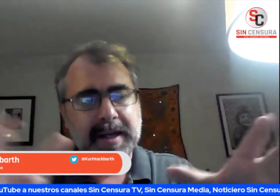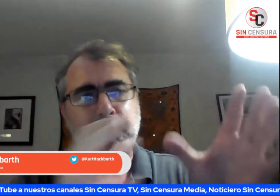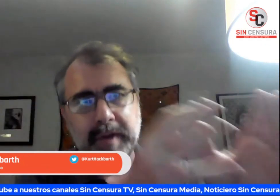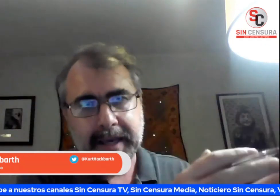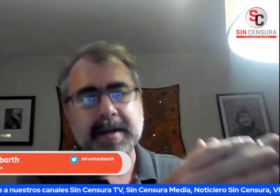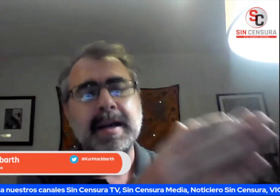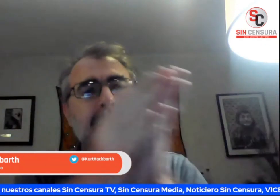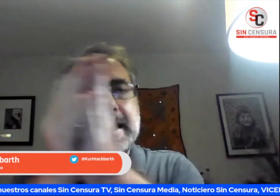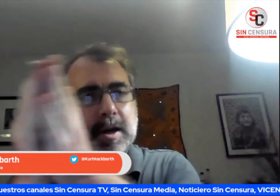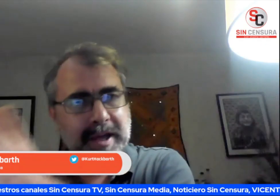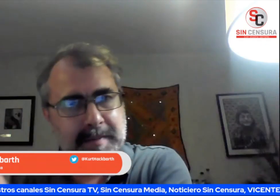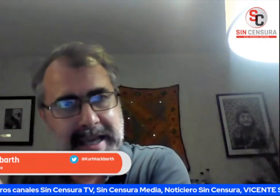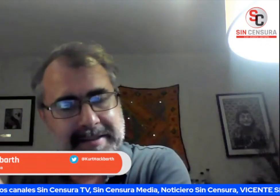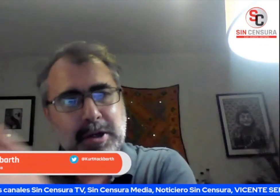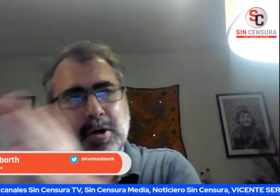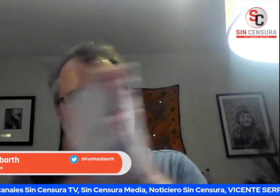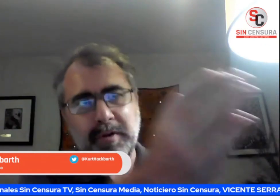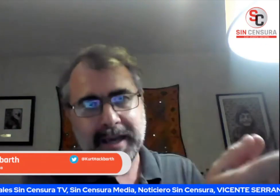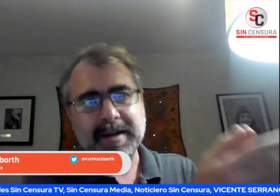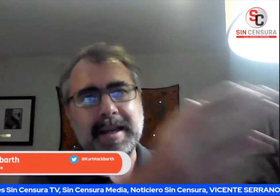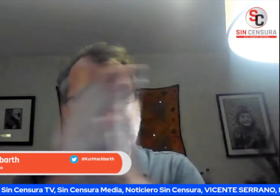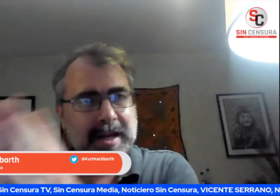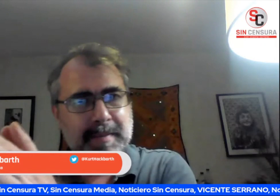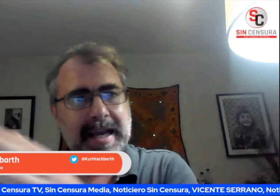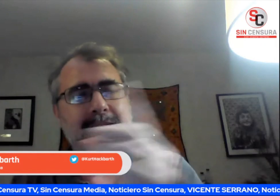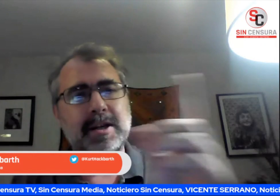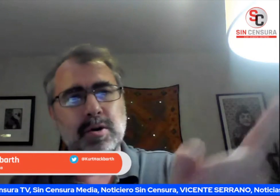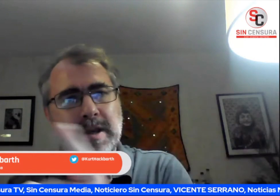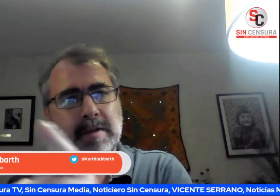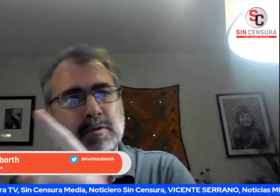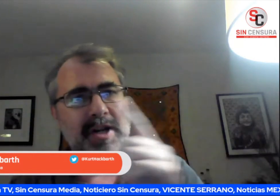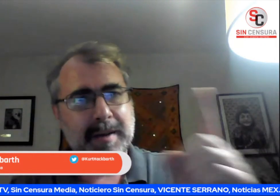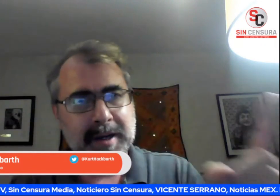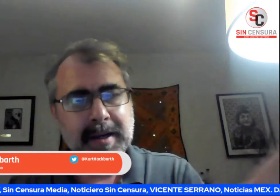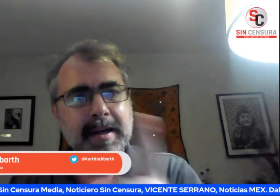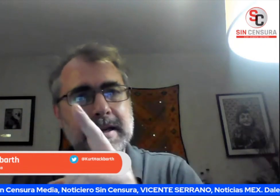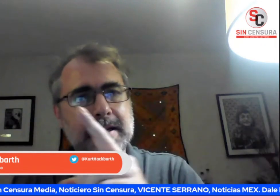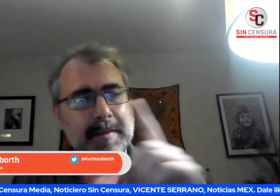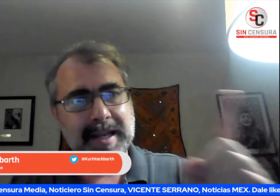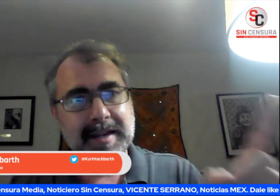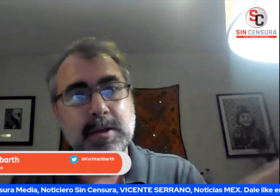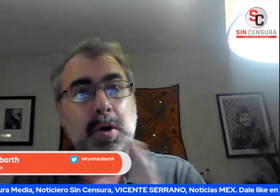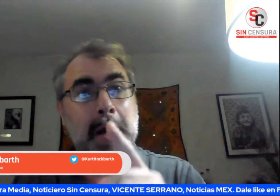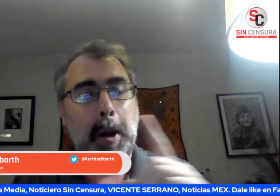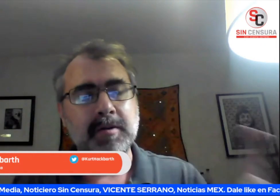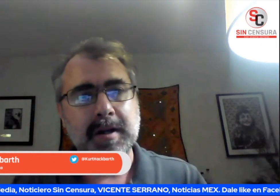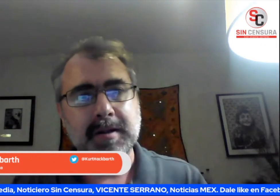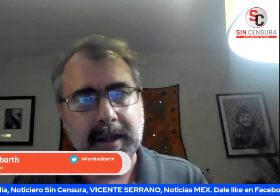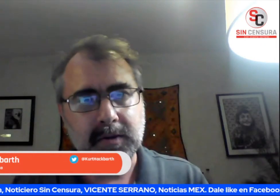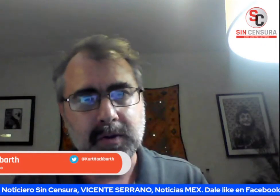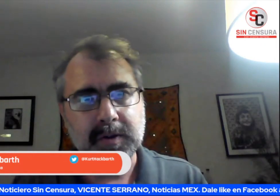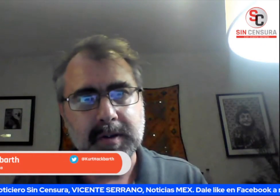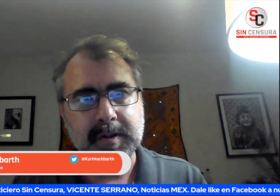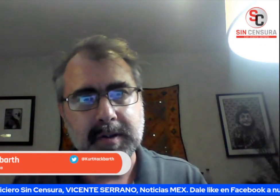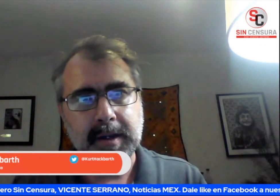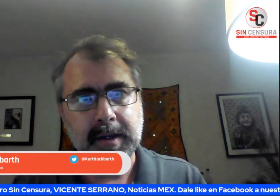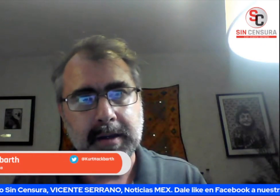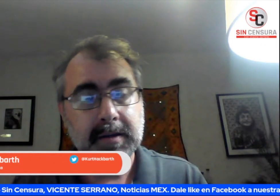entre el poder y el poder mediático. El poder mediático, ¿no? Que funcionaba de manera circular durante